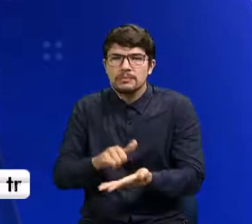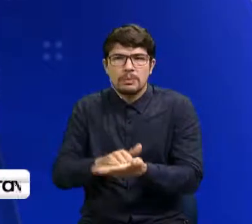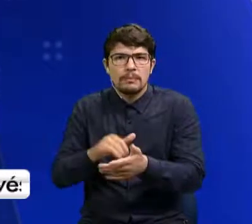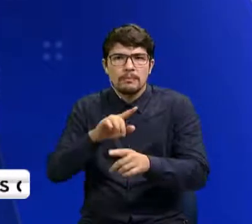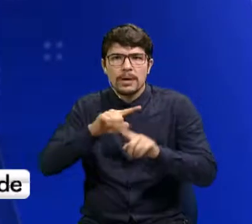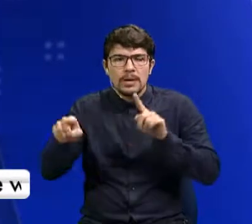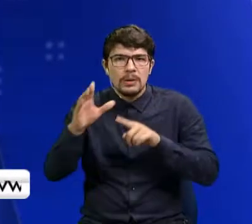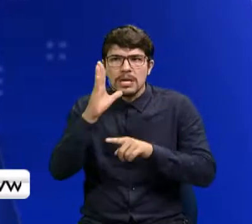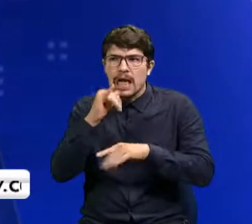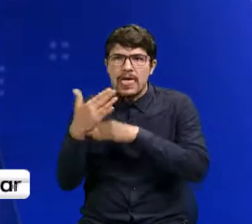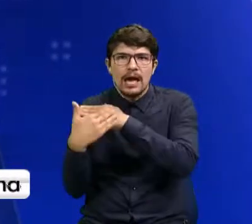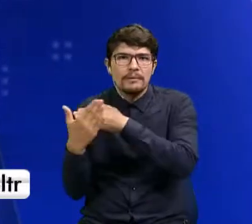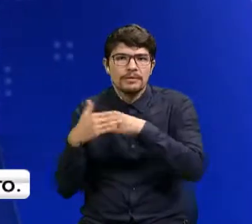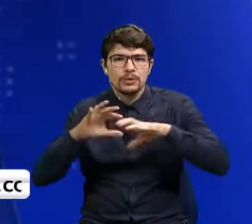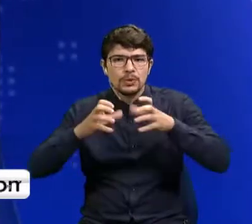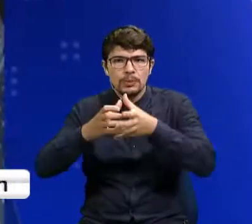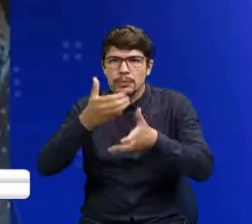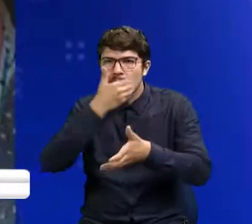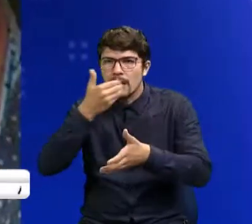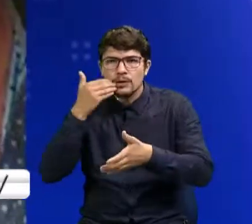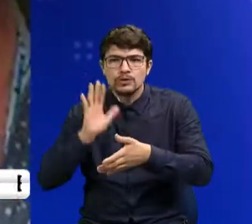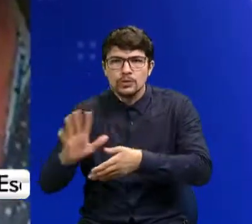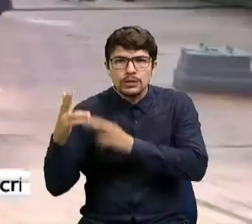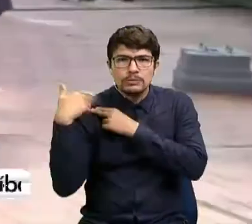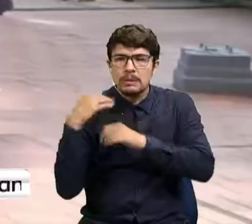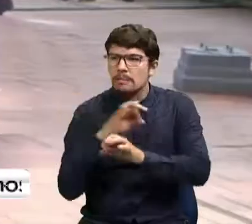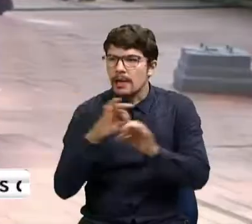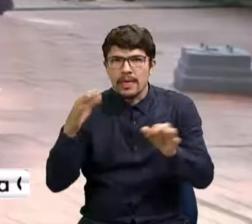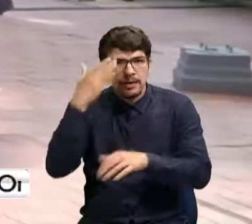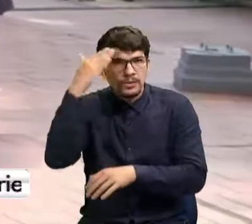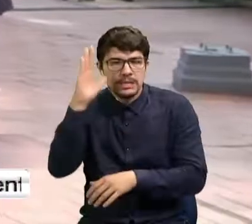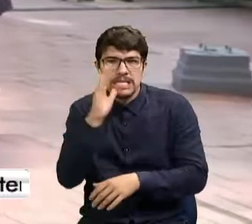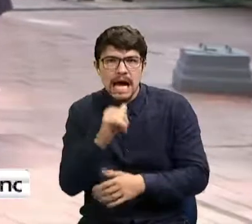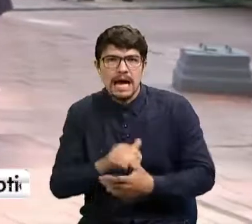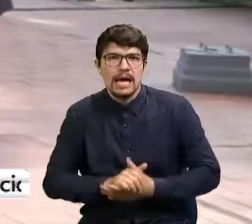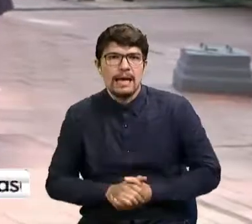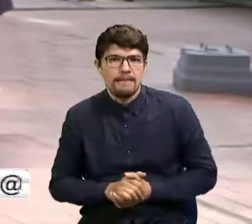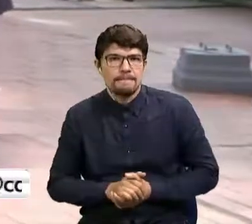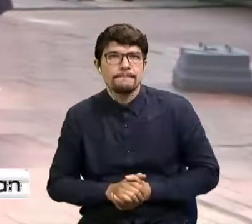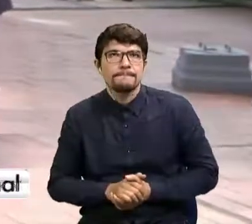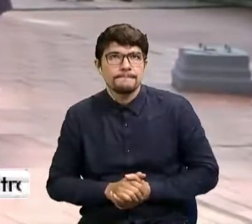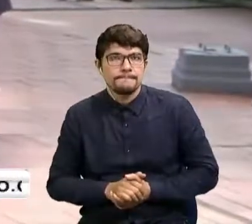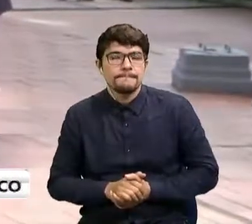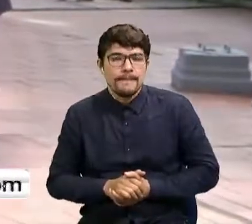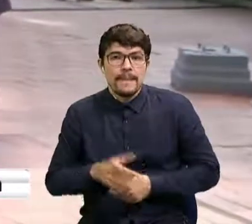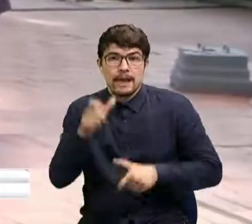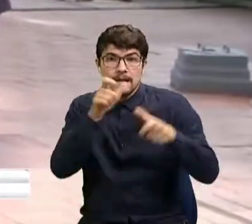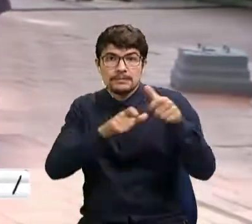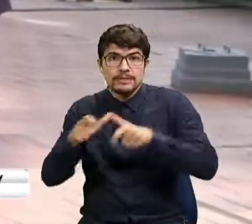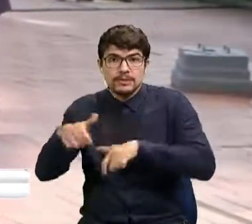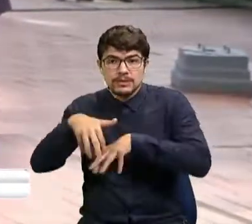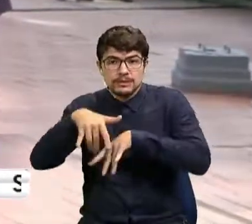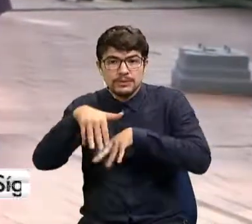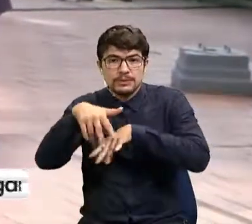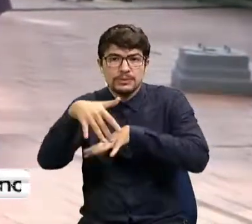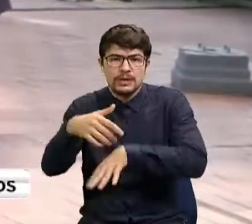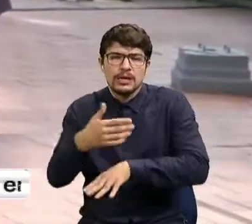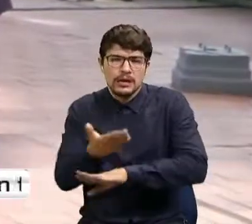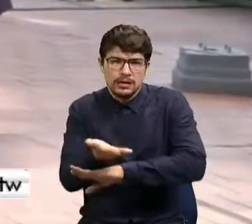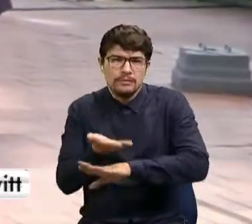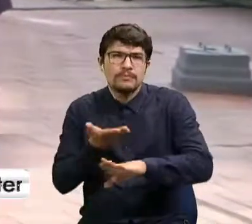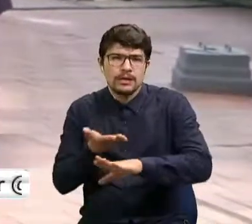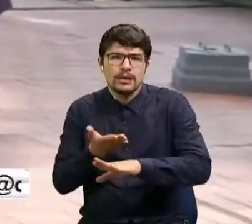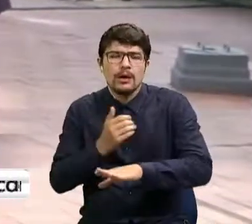las autoridades entreguen mayores detalles sobre estos lamentables hechos. Indicaron los manifestantes que esperan que muy pronto se pueda